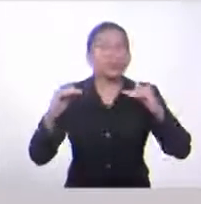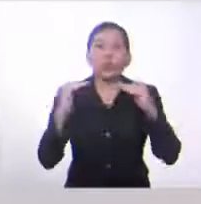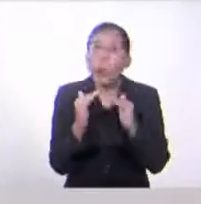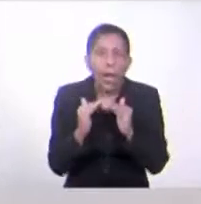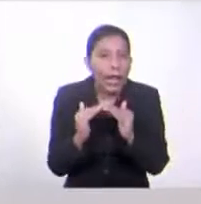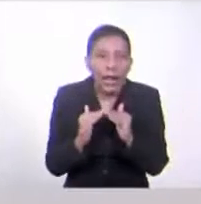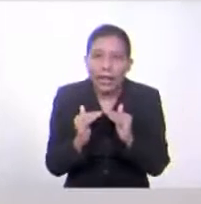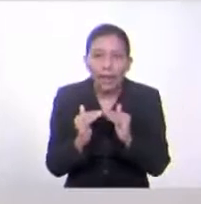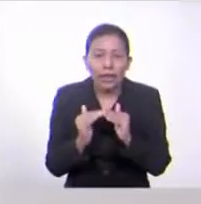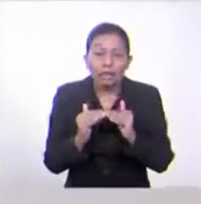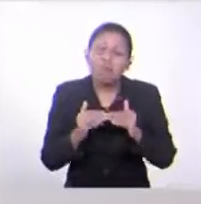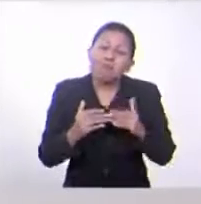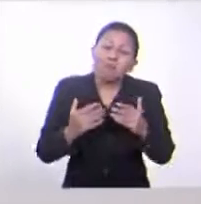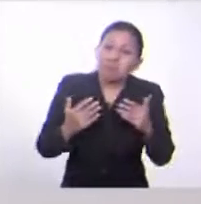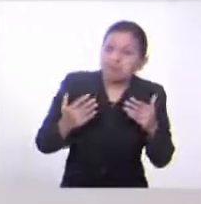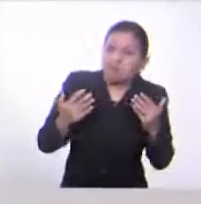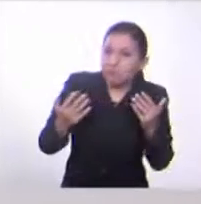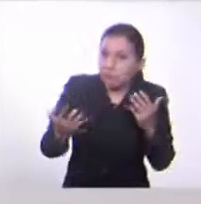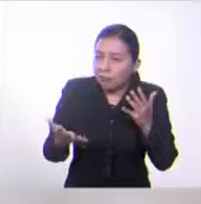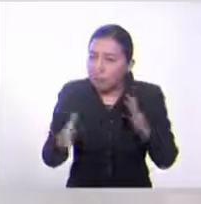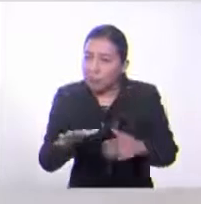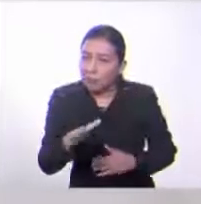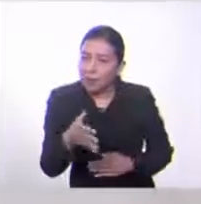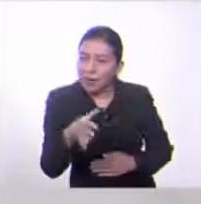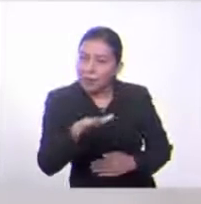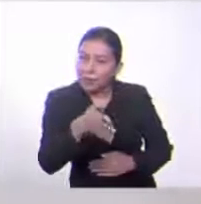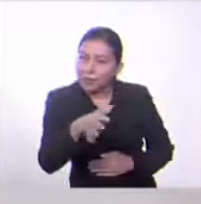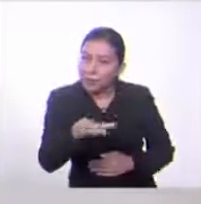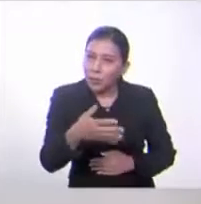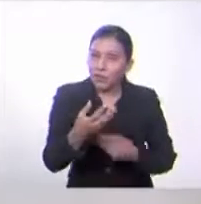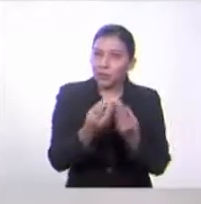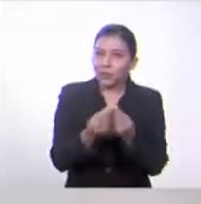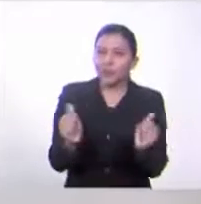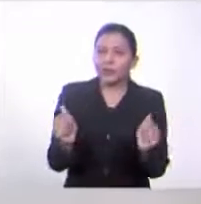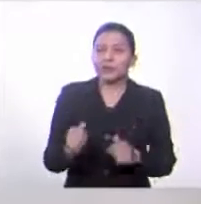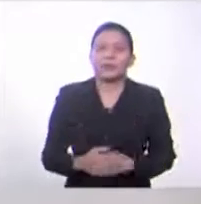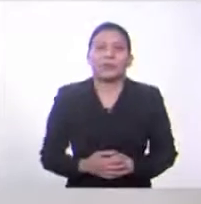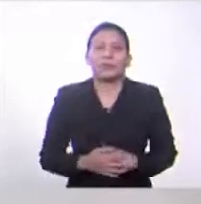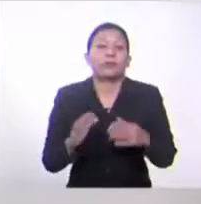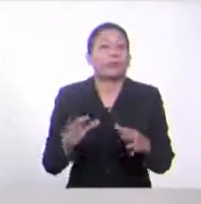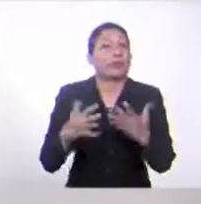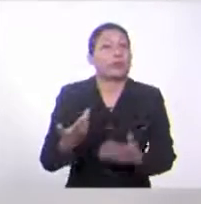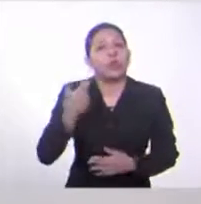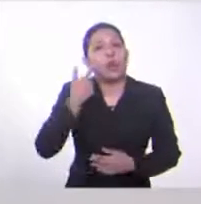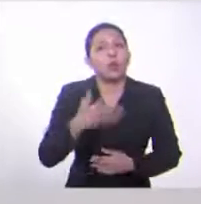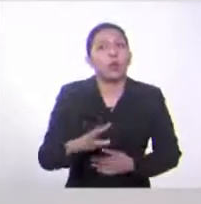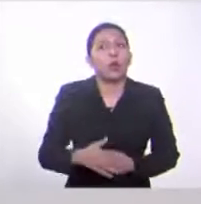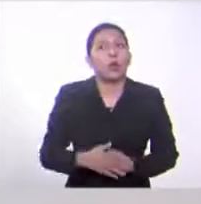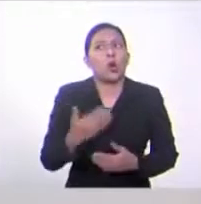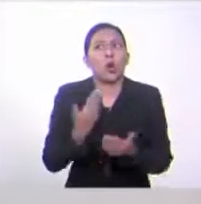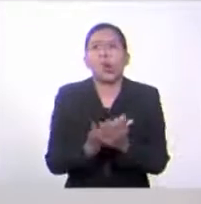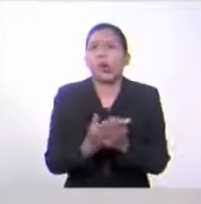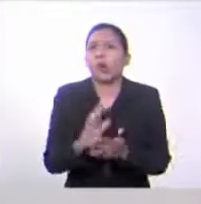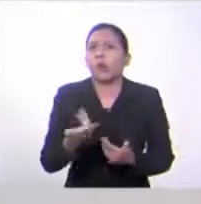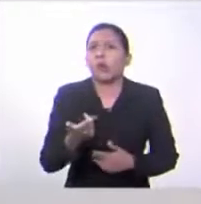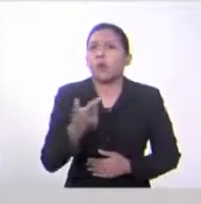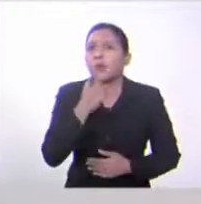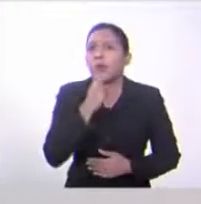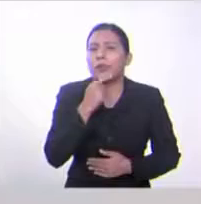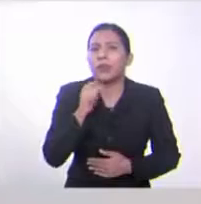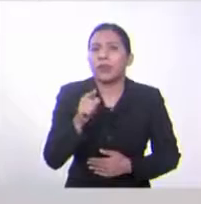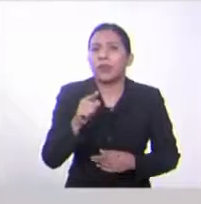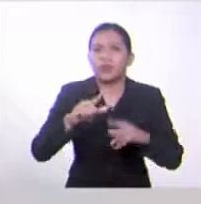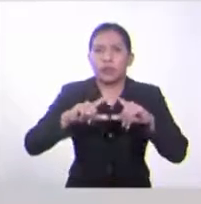Entonces, por ahí, más o menos, puede ir la solución. Porque si llegáramos a verificar que esos triángulos son